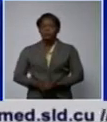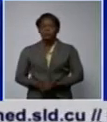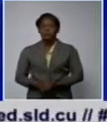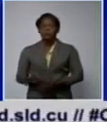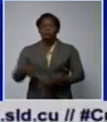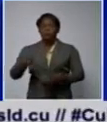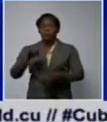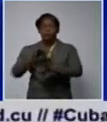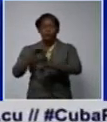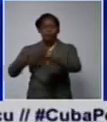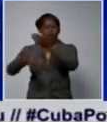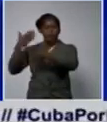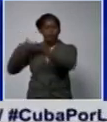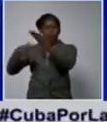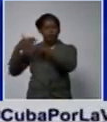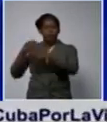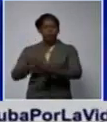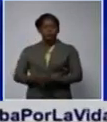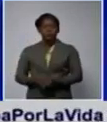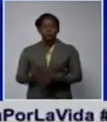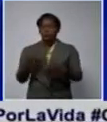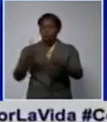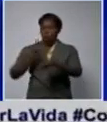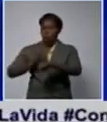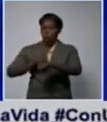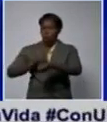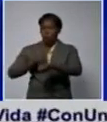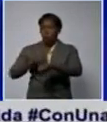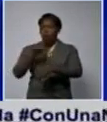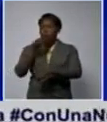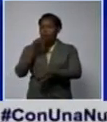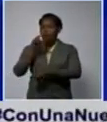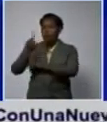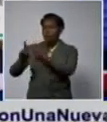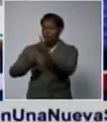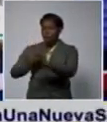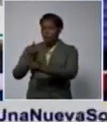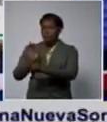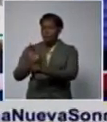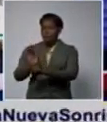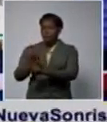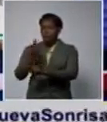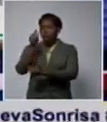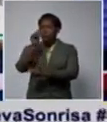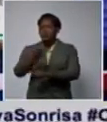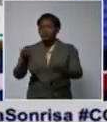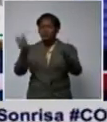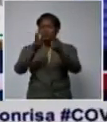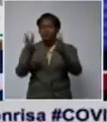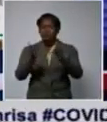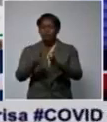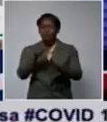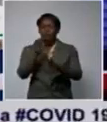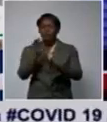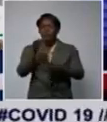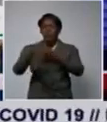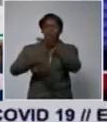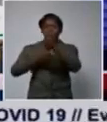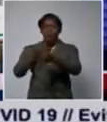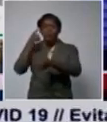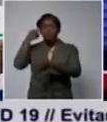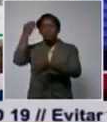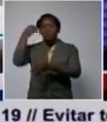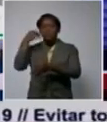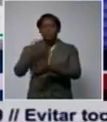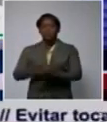momento determinado. Tenemos tiempo, doctor, para una pregunta de un internauta en redes sociales que desde hace algunos días